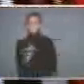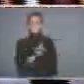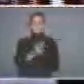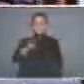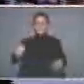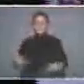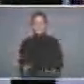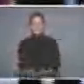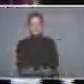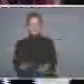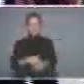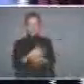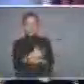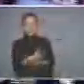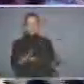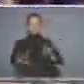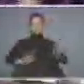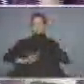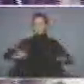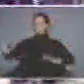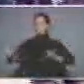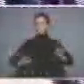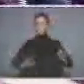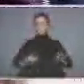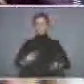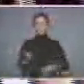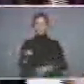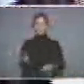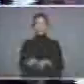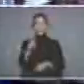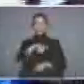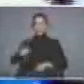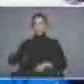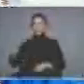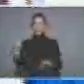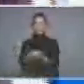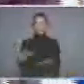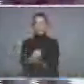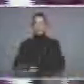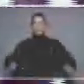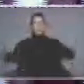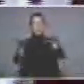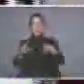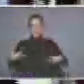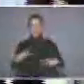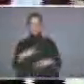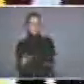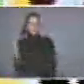Seleccionan a niños a la hora de jugar, pero cobran las cuotas a todos por igual y no se cortan.